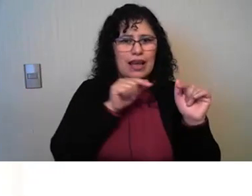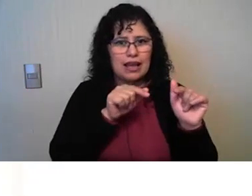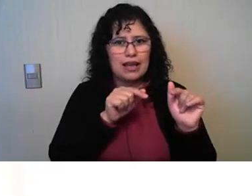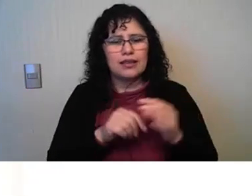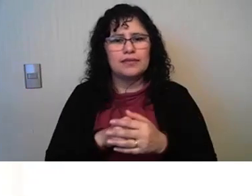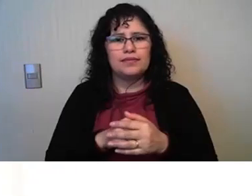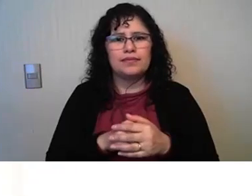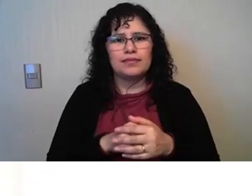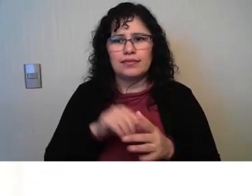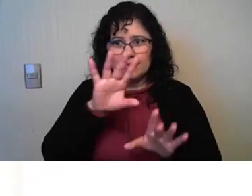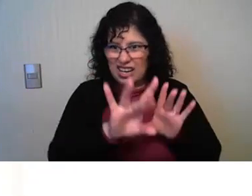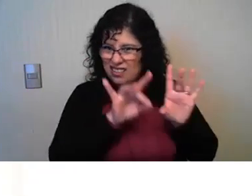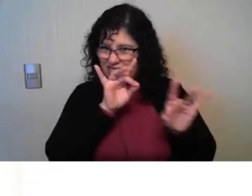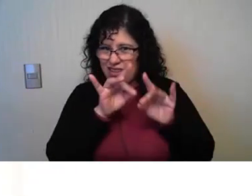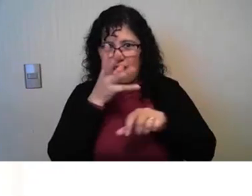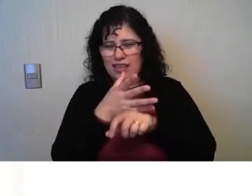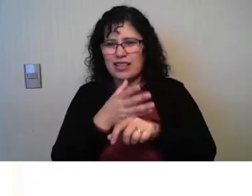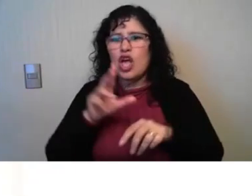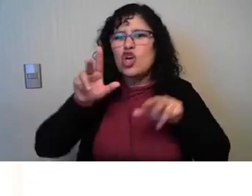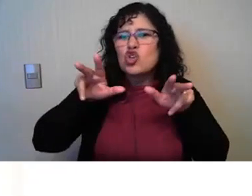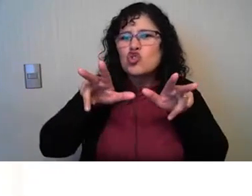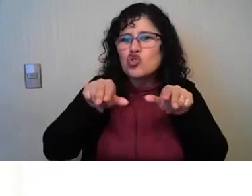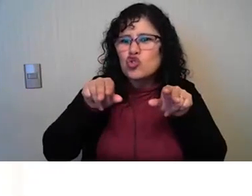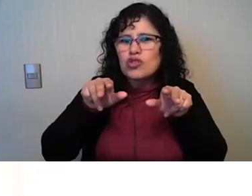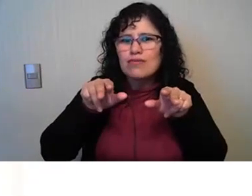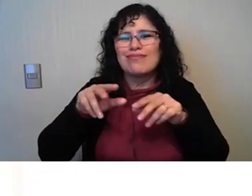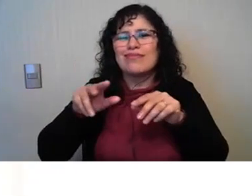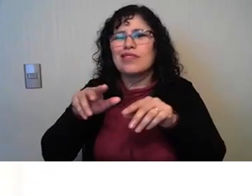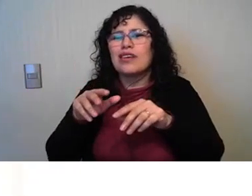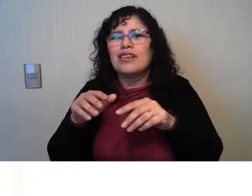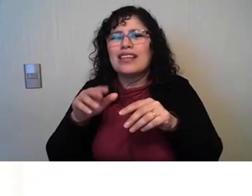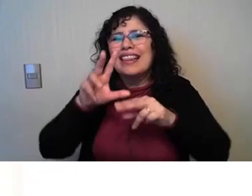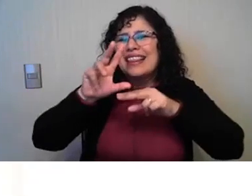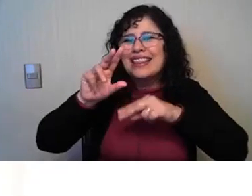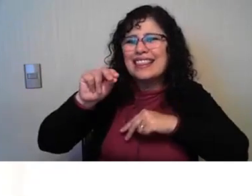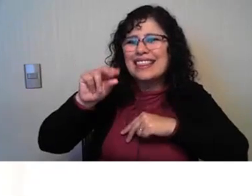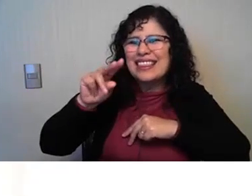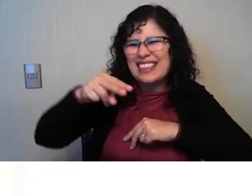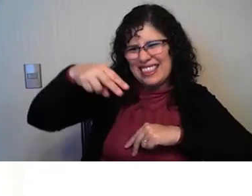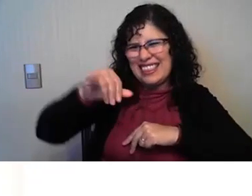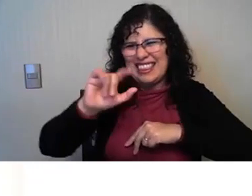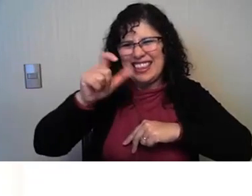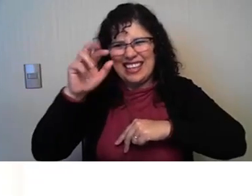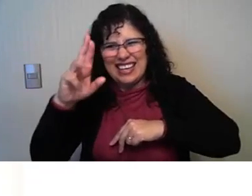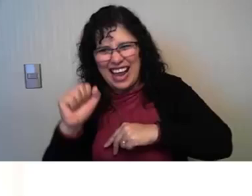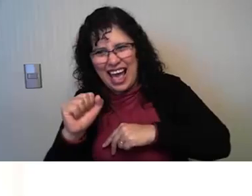encontramos la sustancia negra, la sustancia nigra, ¿cierto?